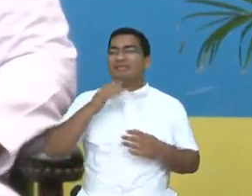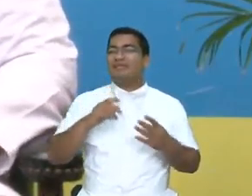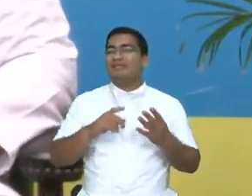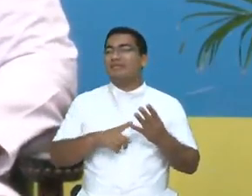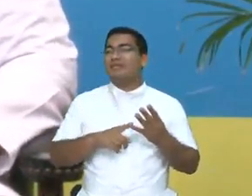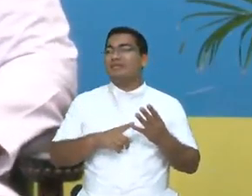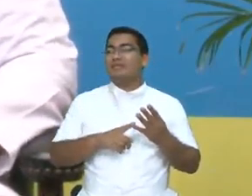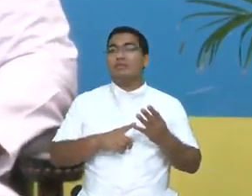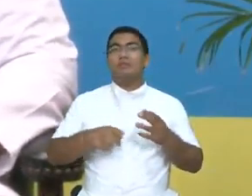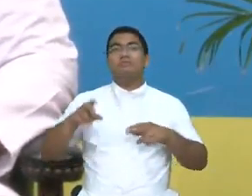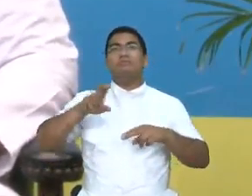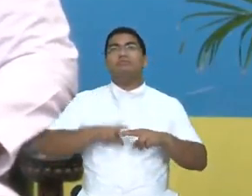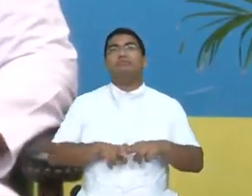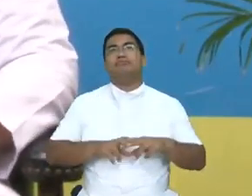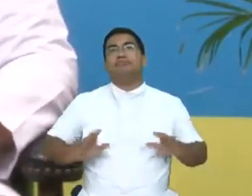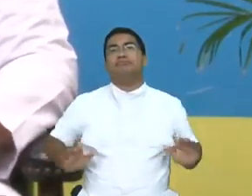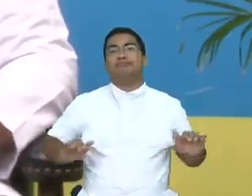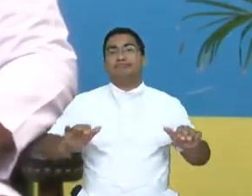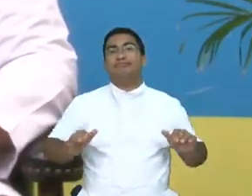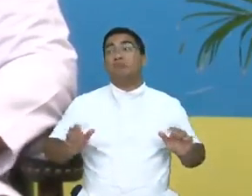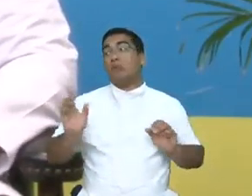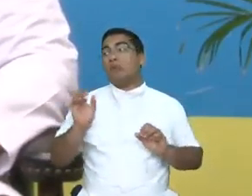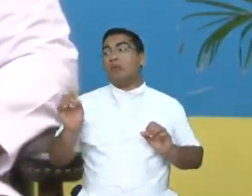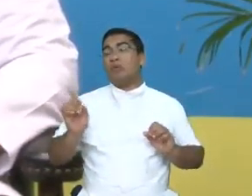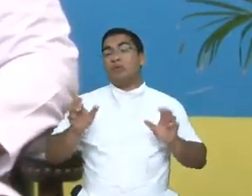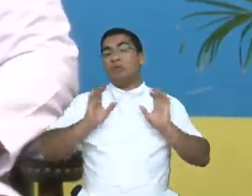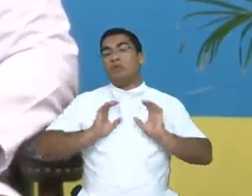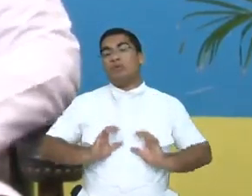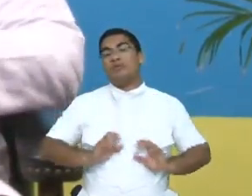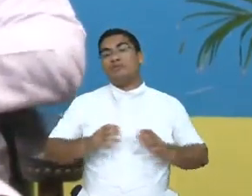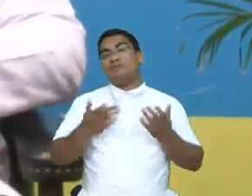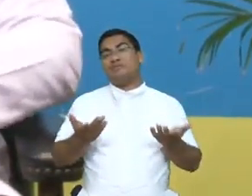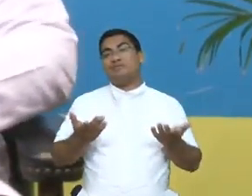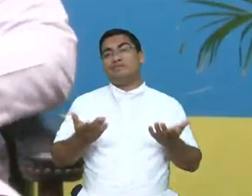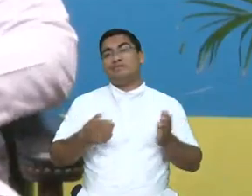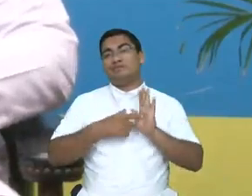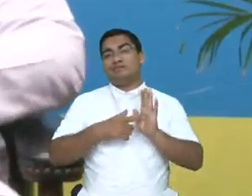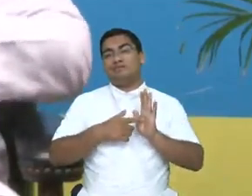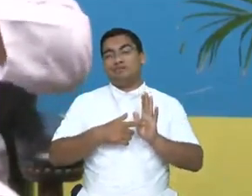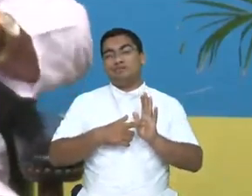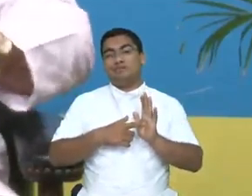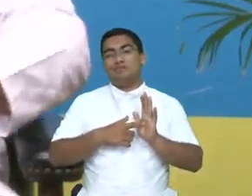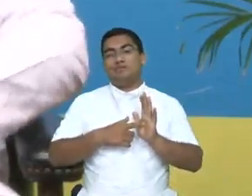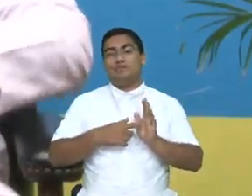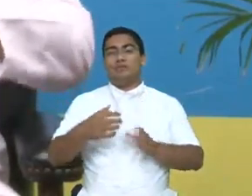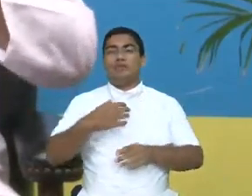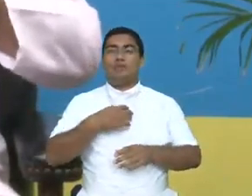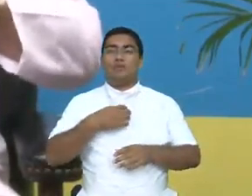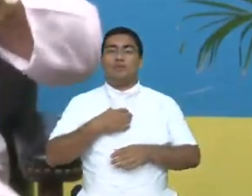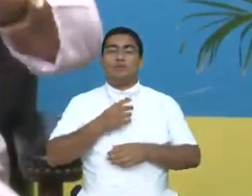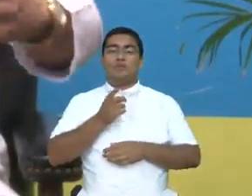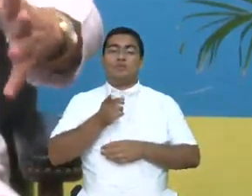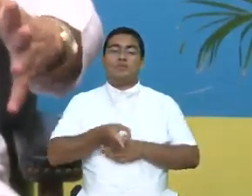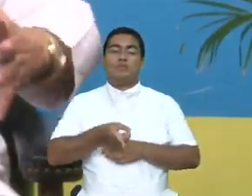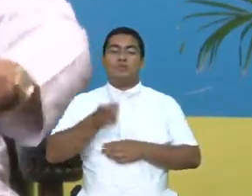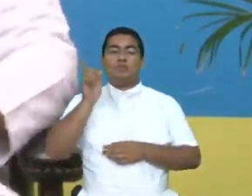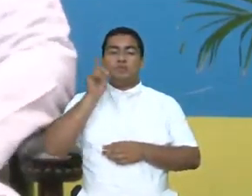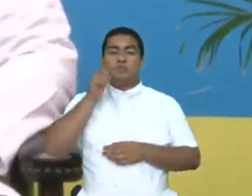caminar totalmente o puede perder las funciones neurovegetativas, como por ejemplo el orinar por sí solo o hacer